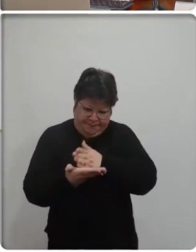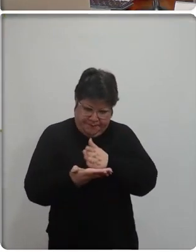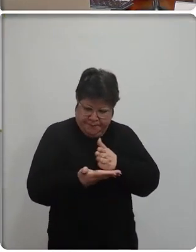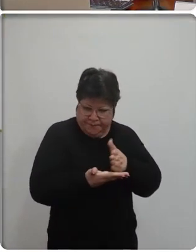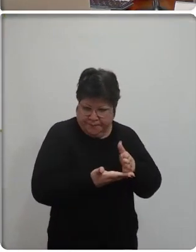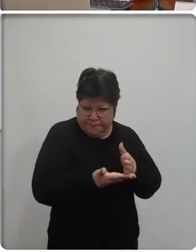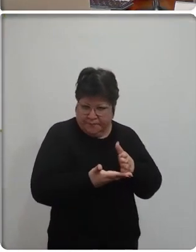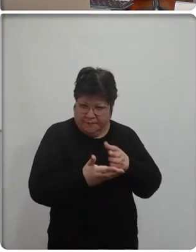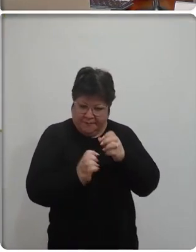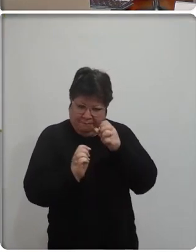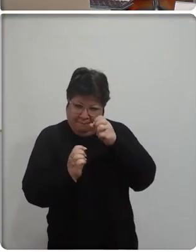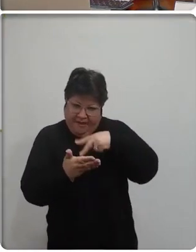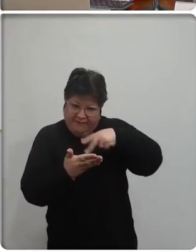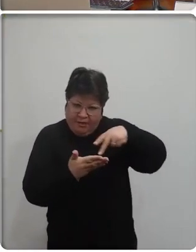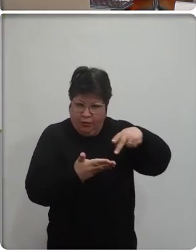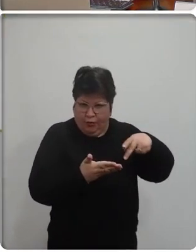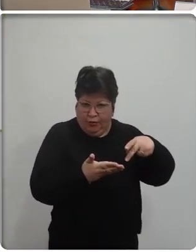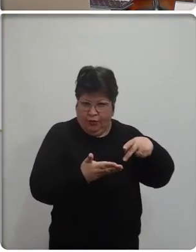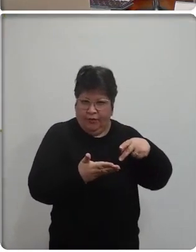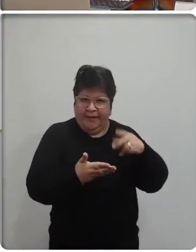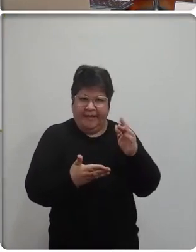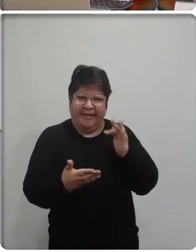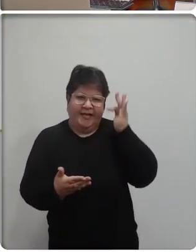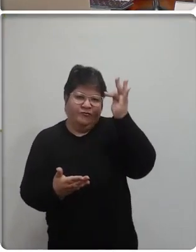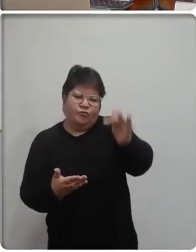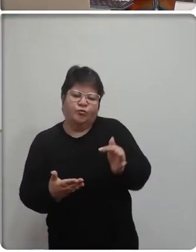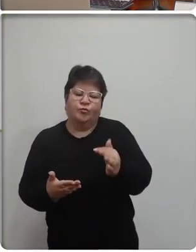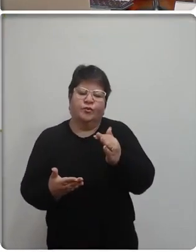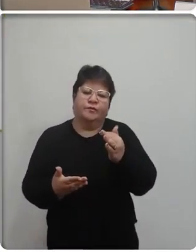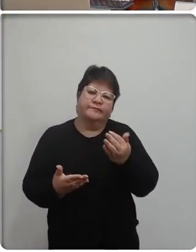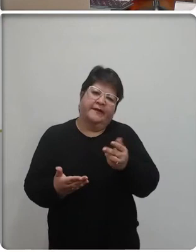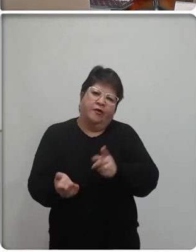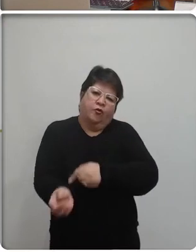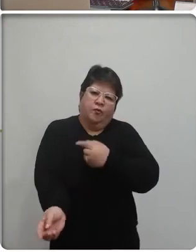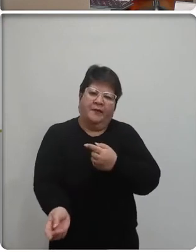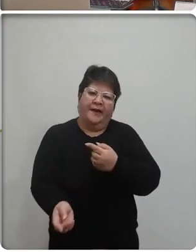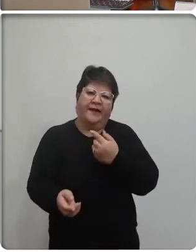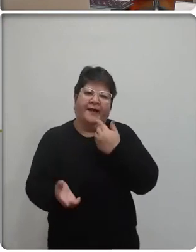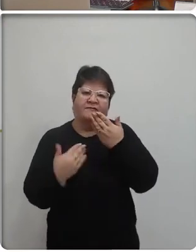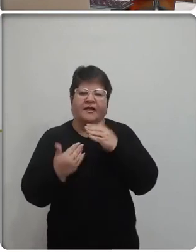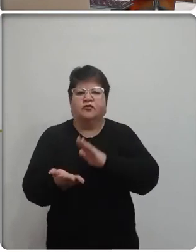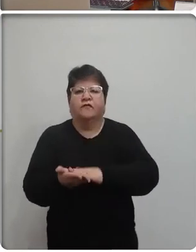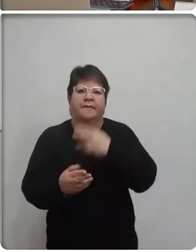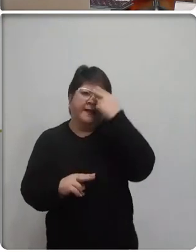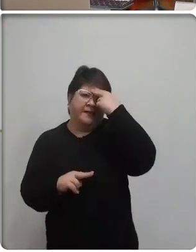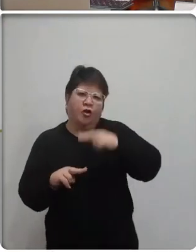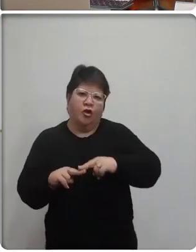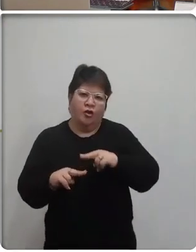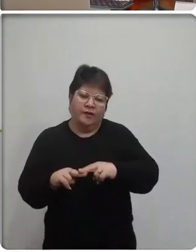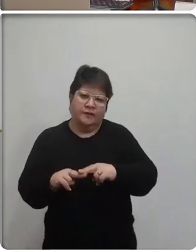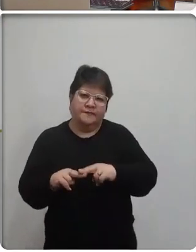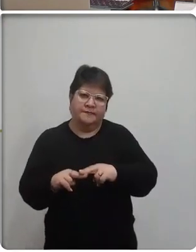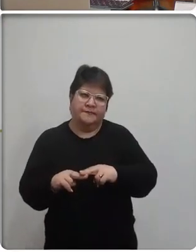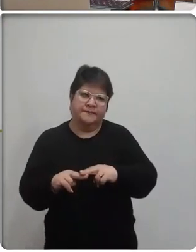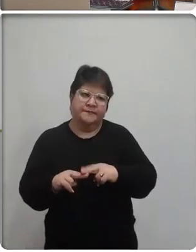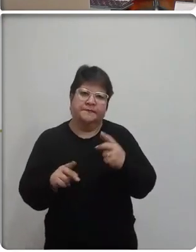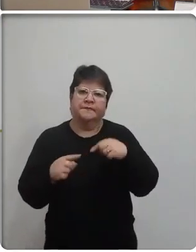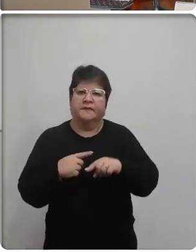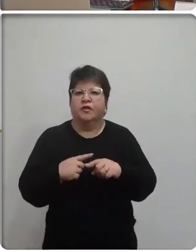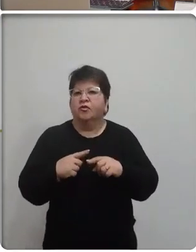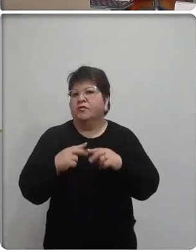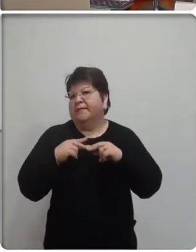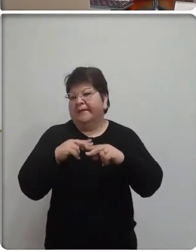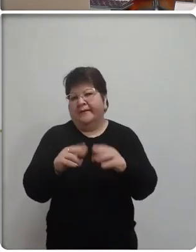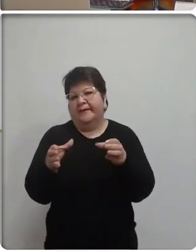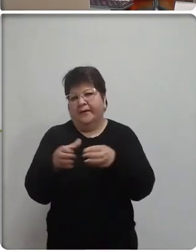si bien ahora en un futuro nos vamos a tener que acostumbrar a hablar de patologías, de alguna manera se establecen, se siguen manteniendo los equipos